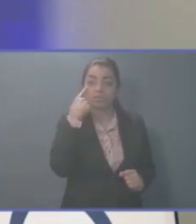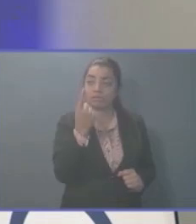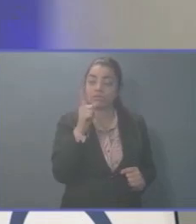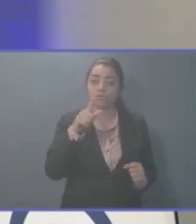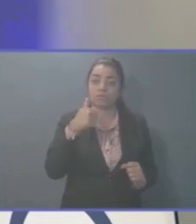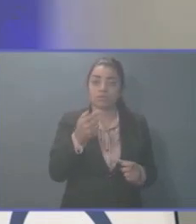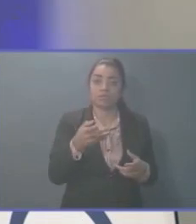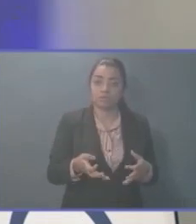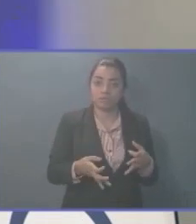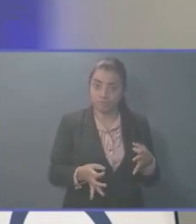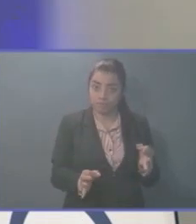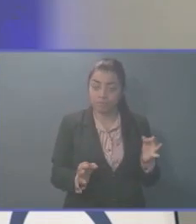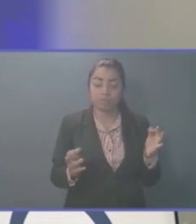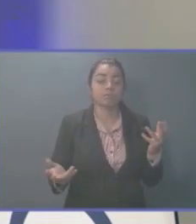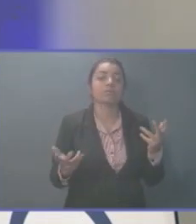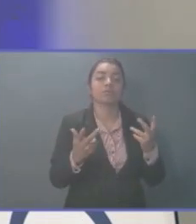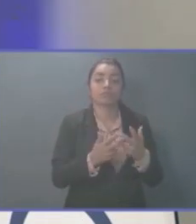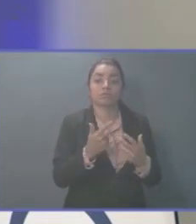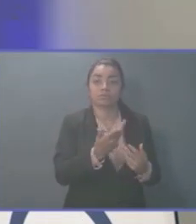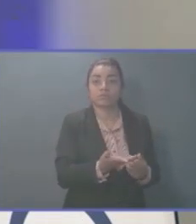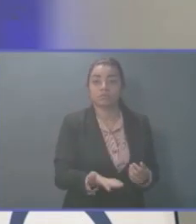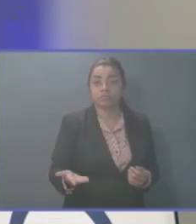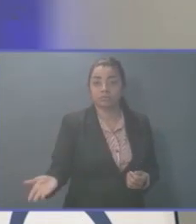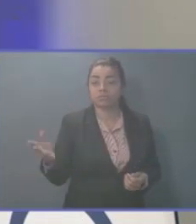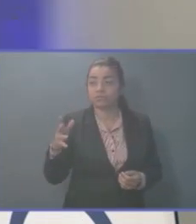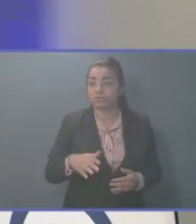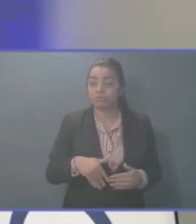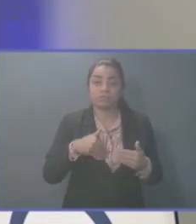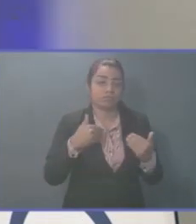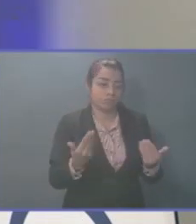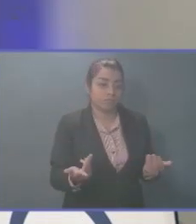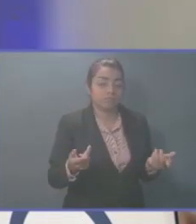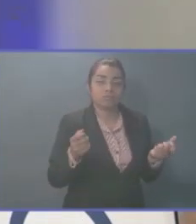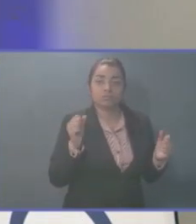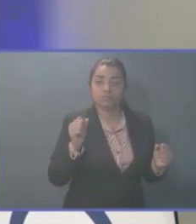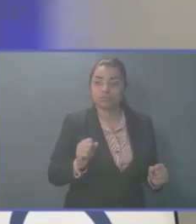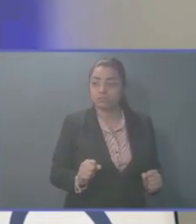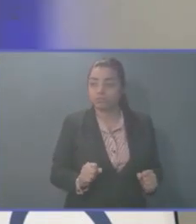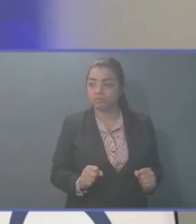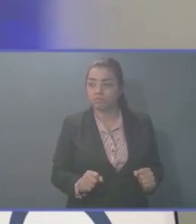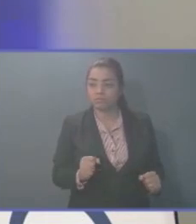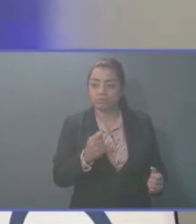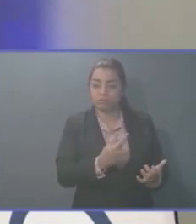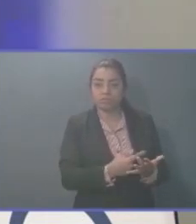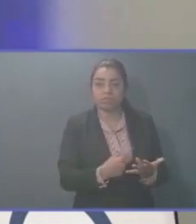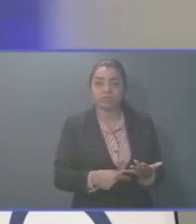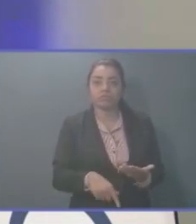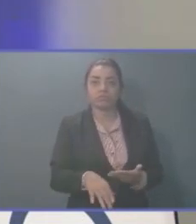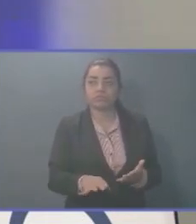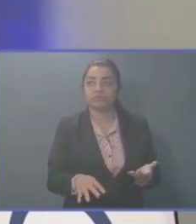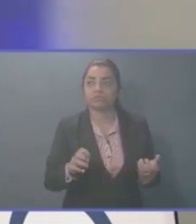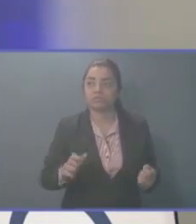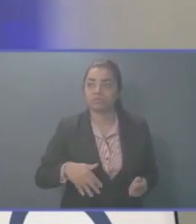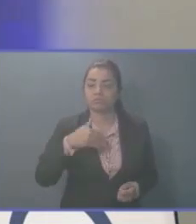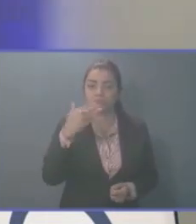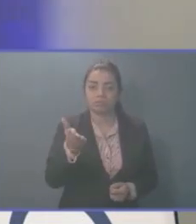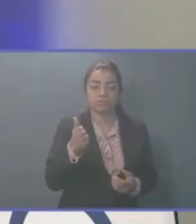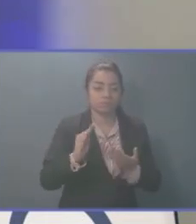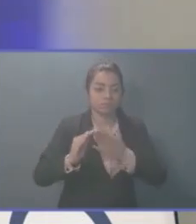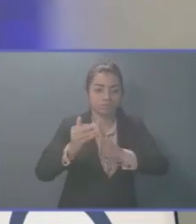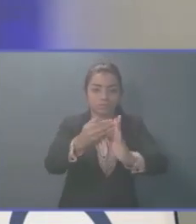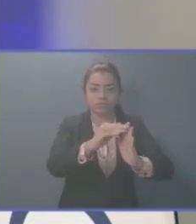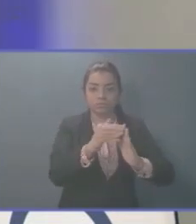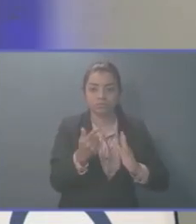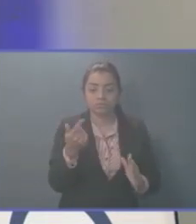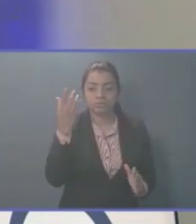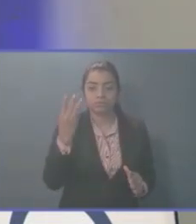tipo de equipo, de bien que vaya a contribuir directamente a la crisis, digamos, en las comunidades, lo que al día a